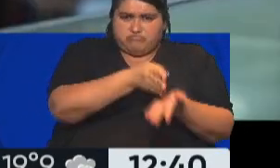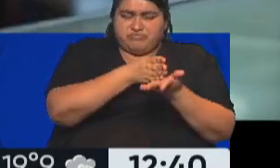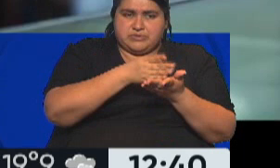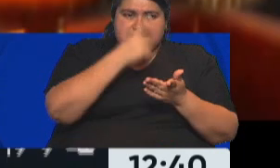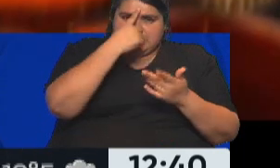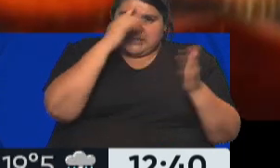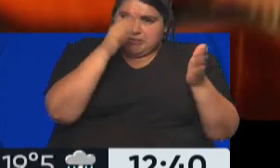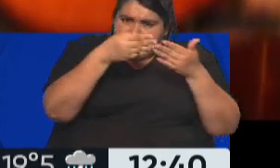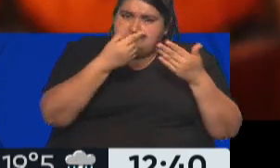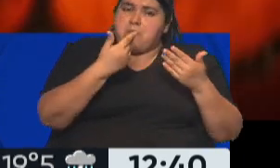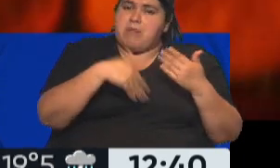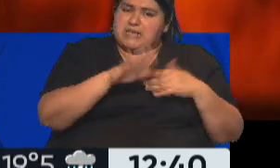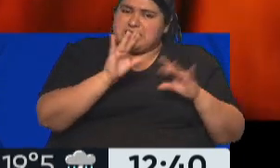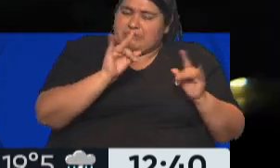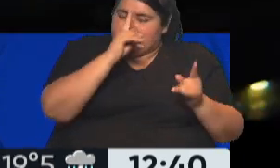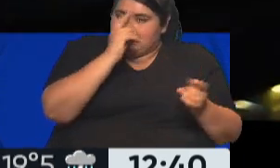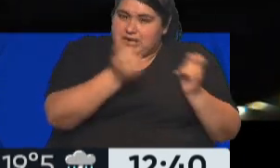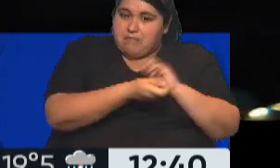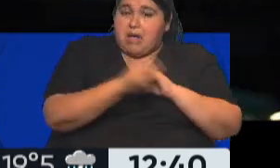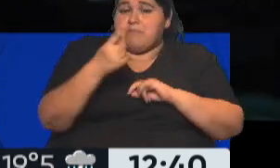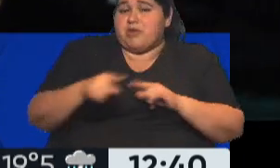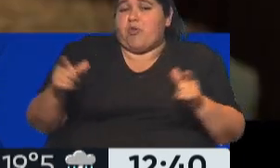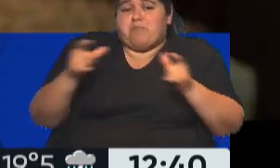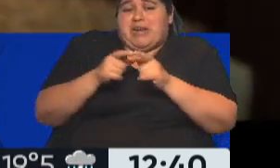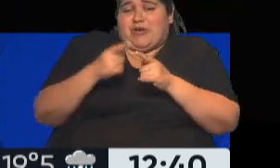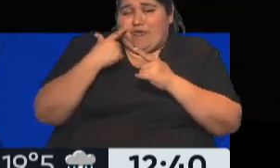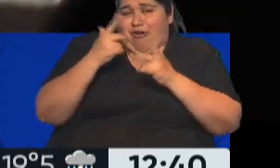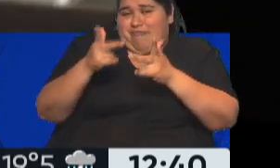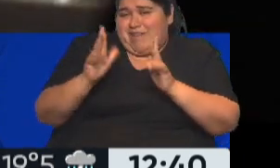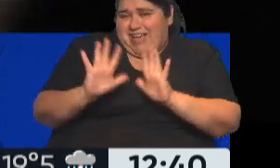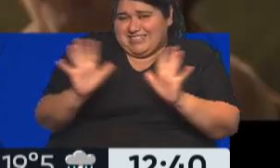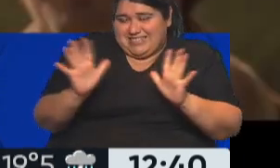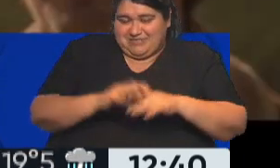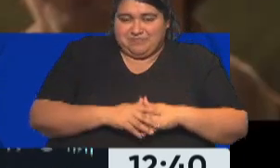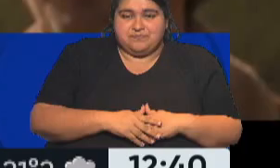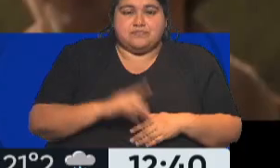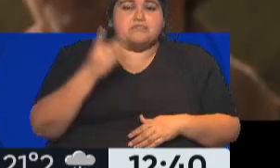Pero la película lo dice, bienvenido sea. Como una madre,